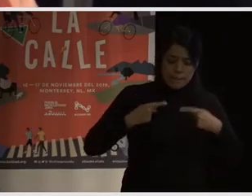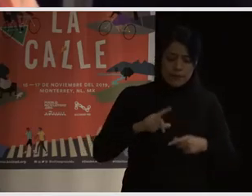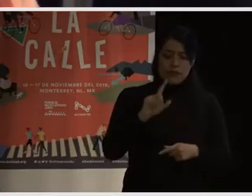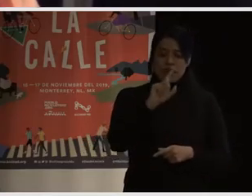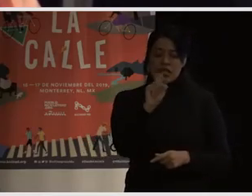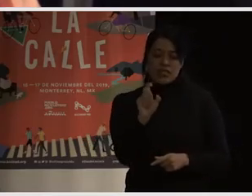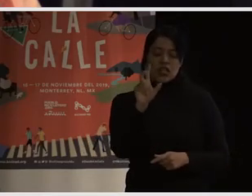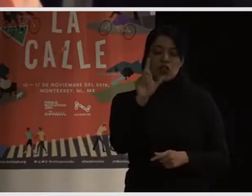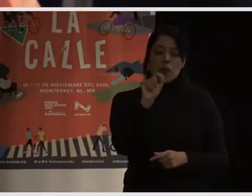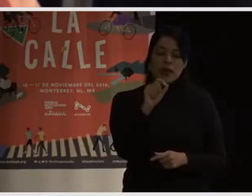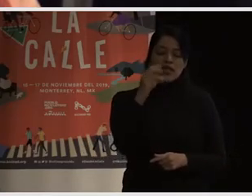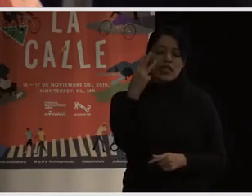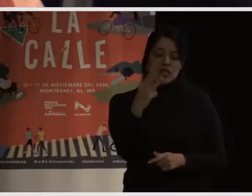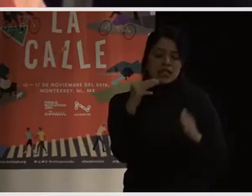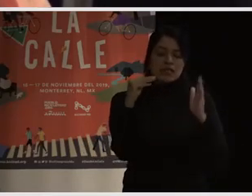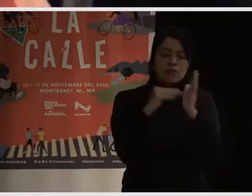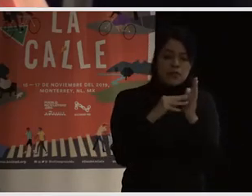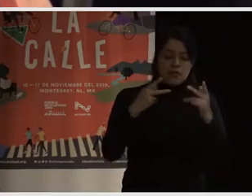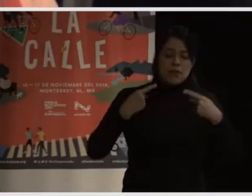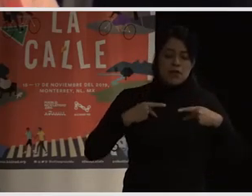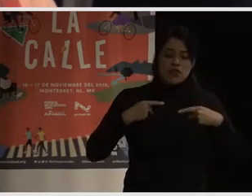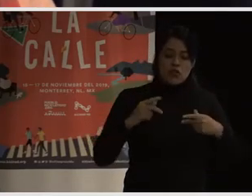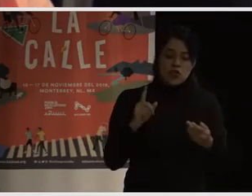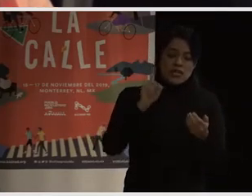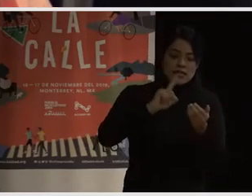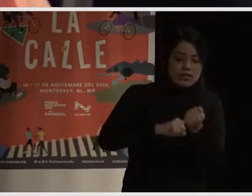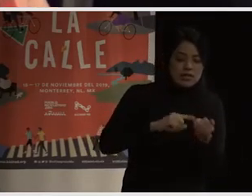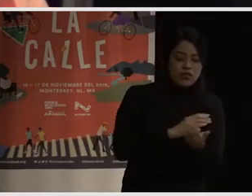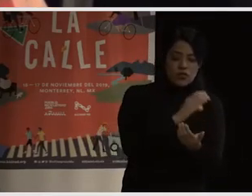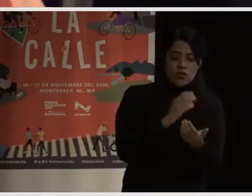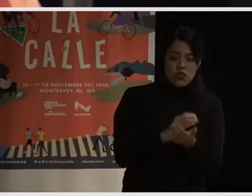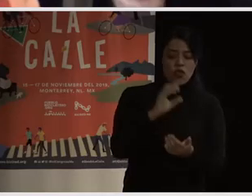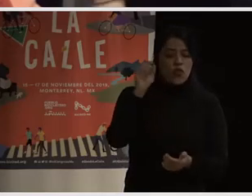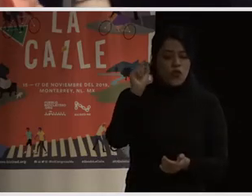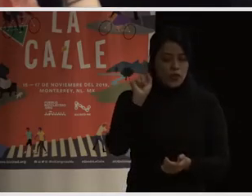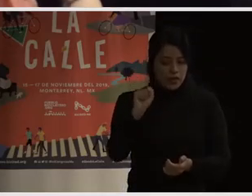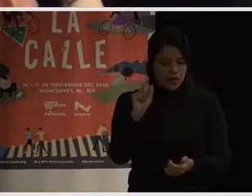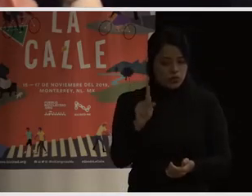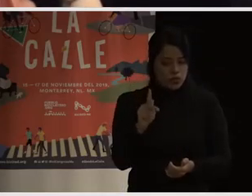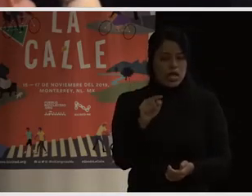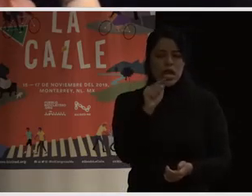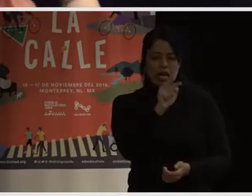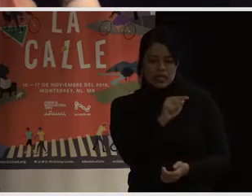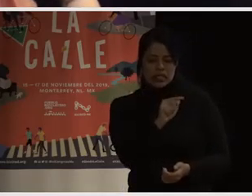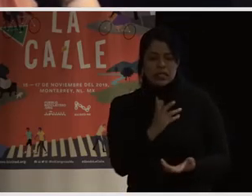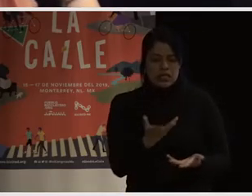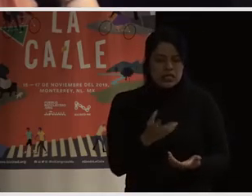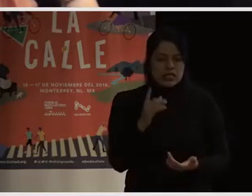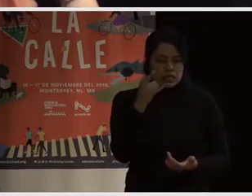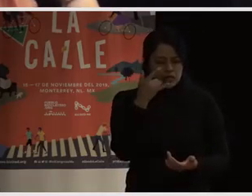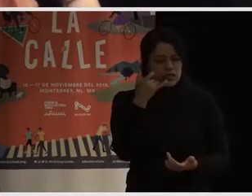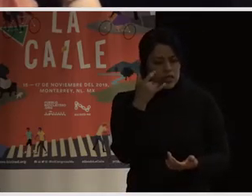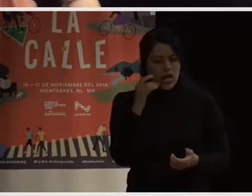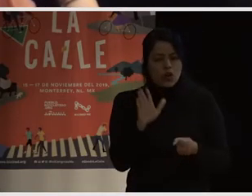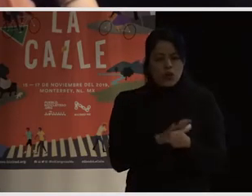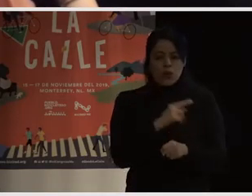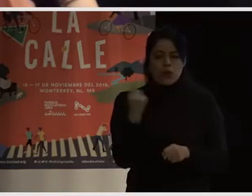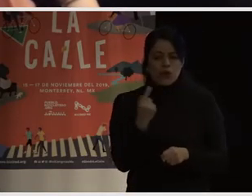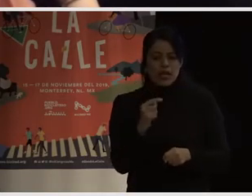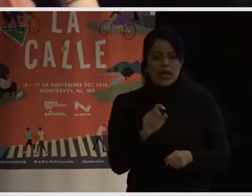123 mil habitantes es curioso lo que ha sucedido en el municipio de san pedro ya que se registran